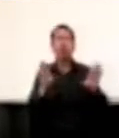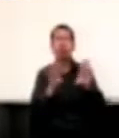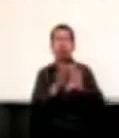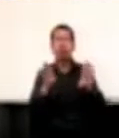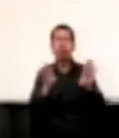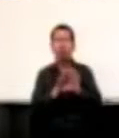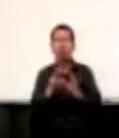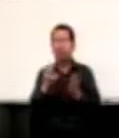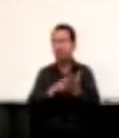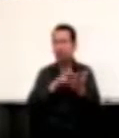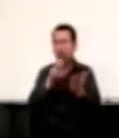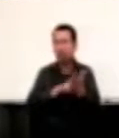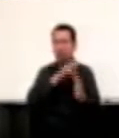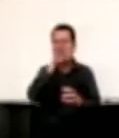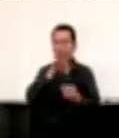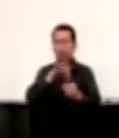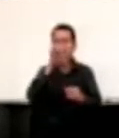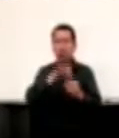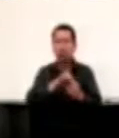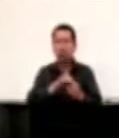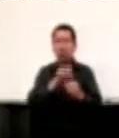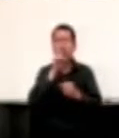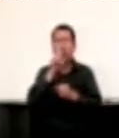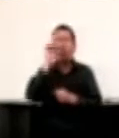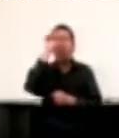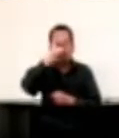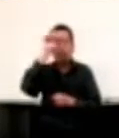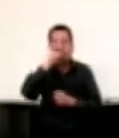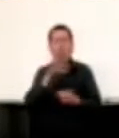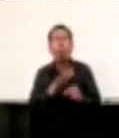alguna reforma electoral. ¿Cuál le sugeriría, doctor?